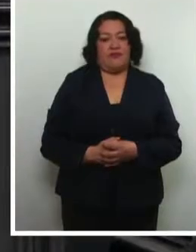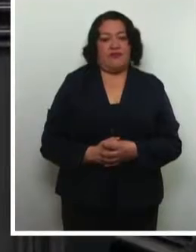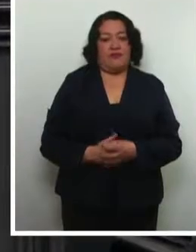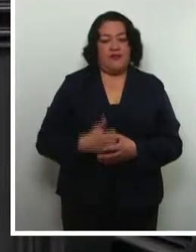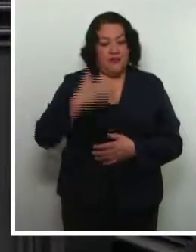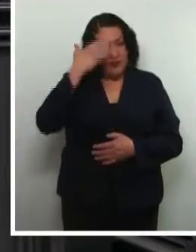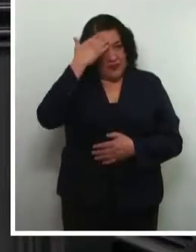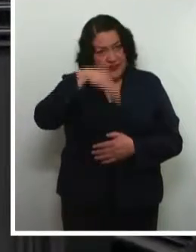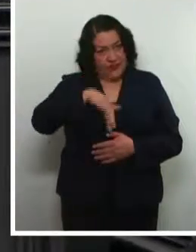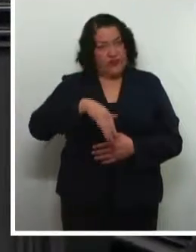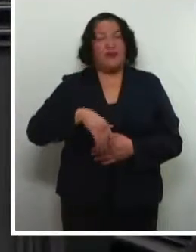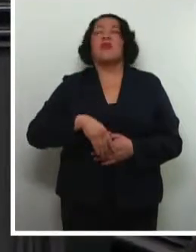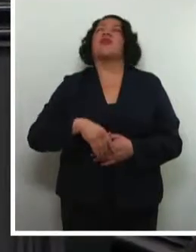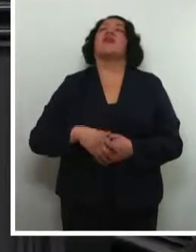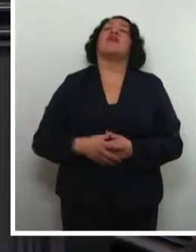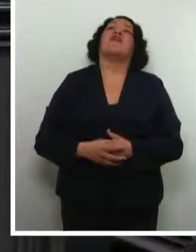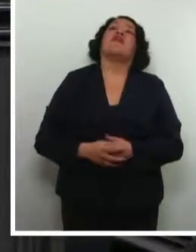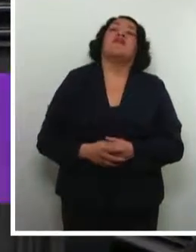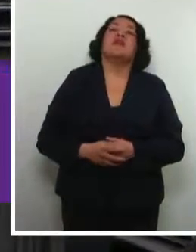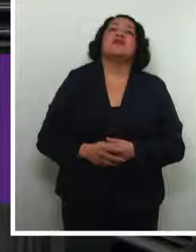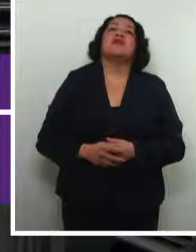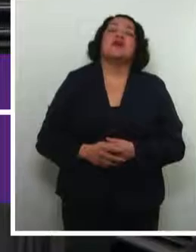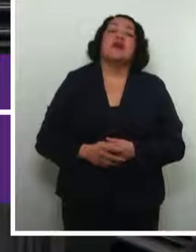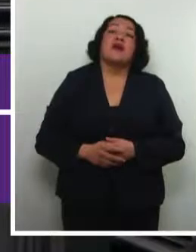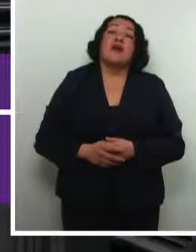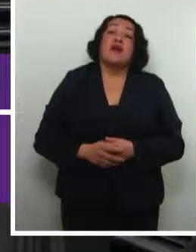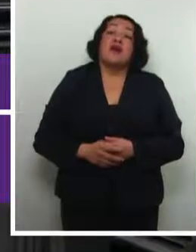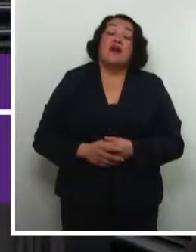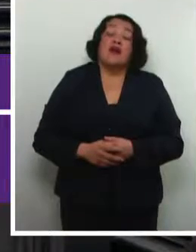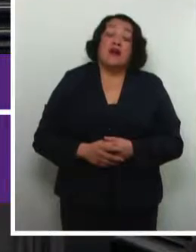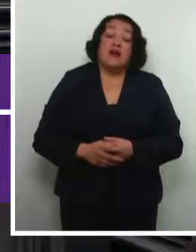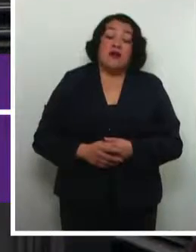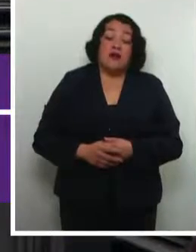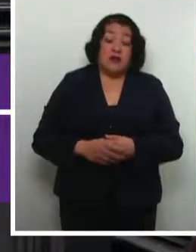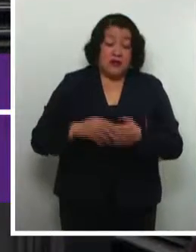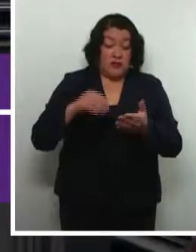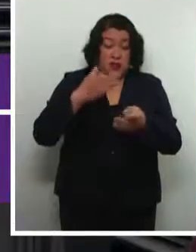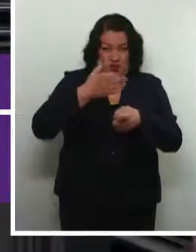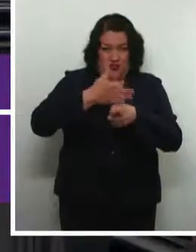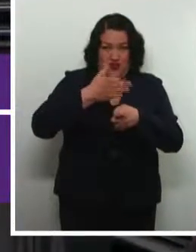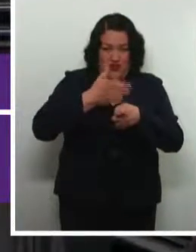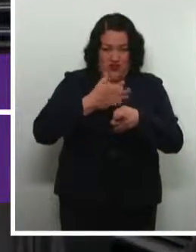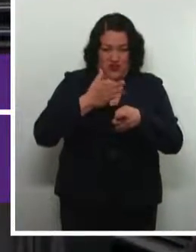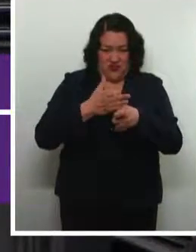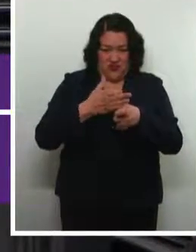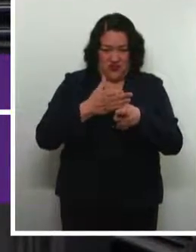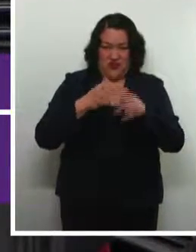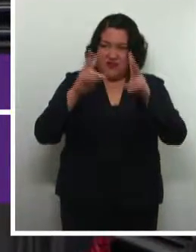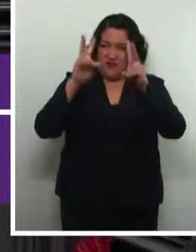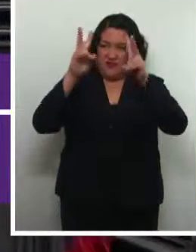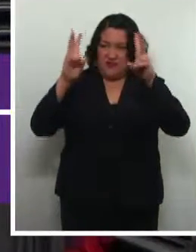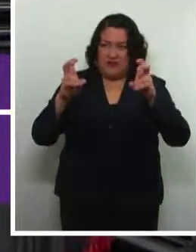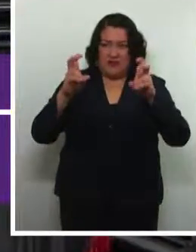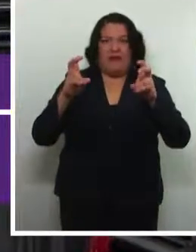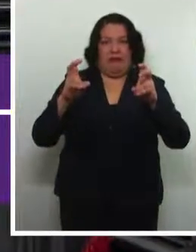es importante el capítulo que estamos tratando,